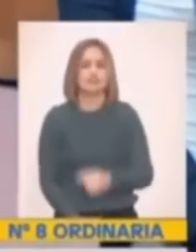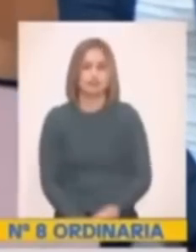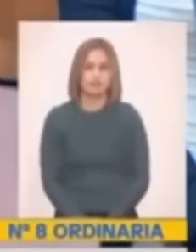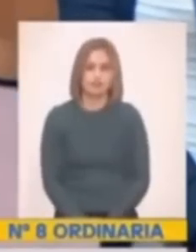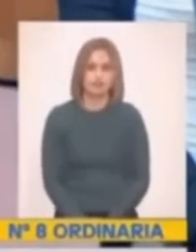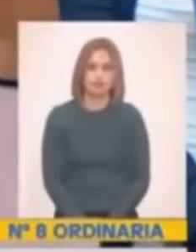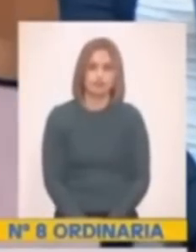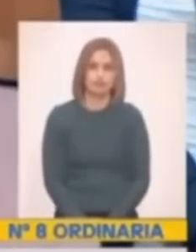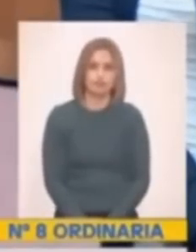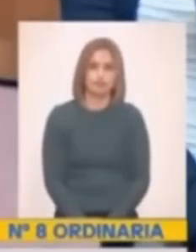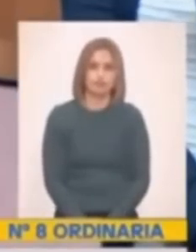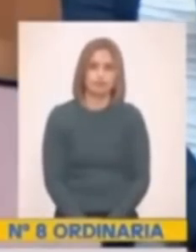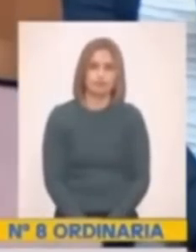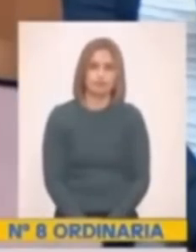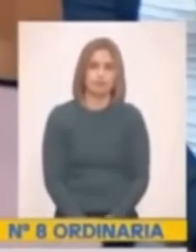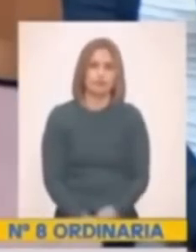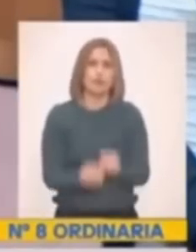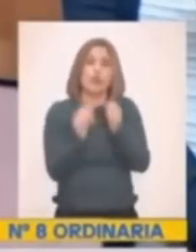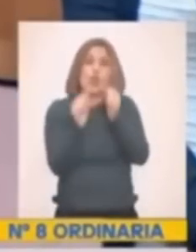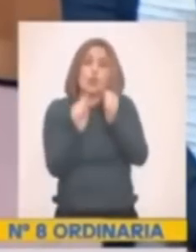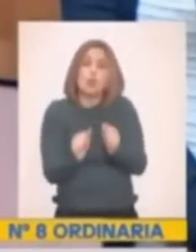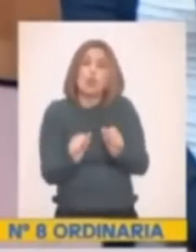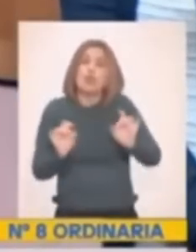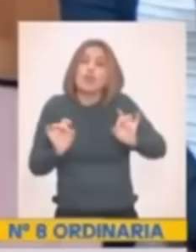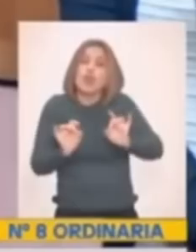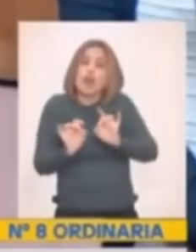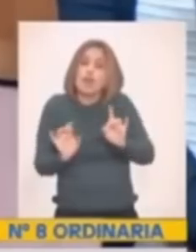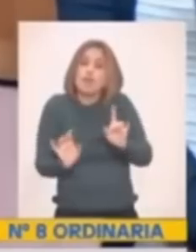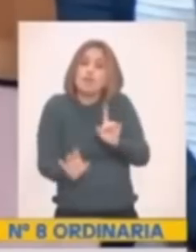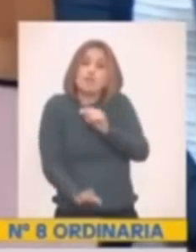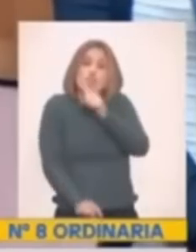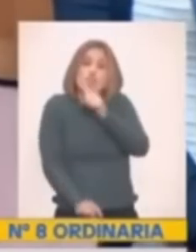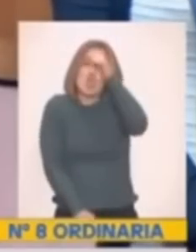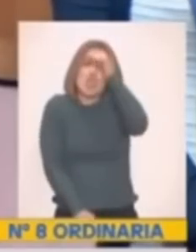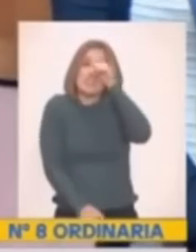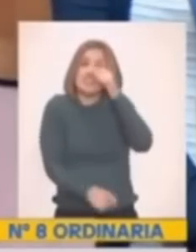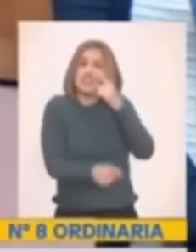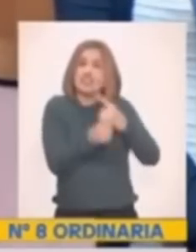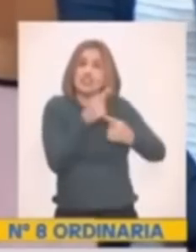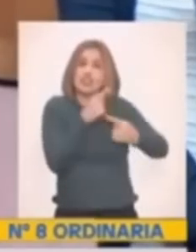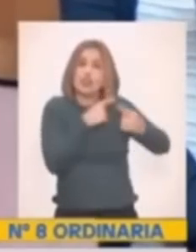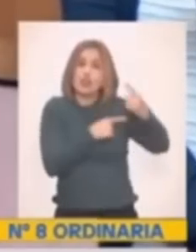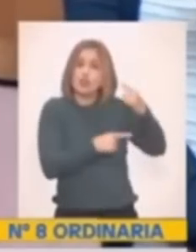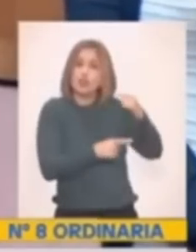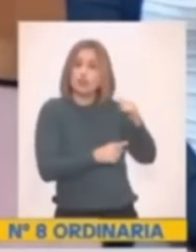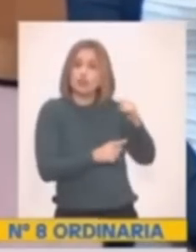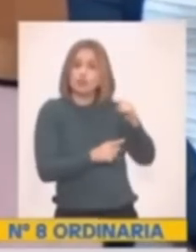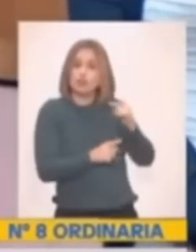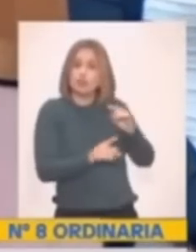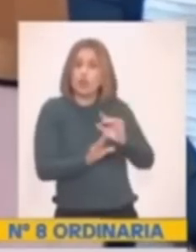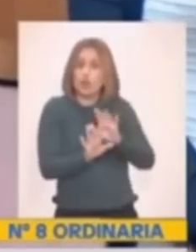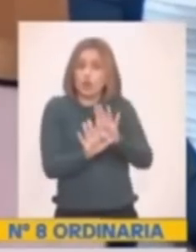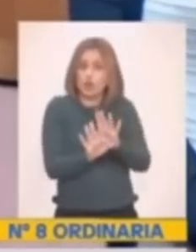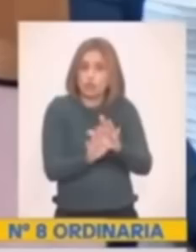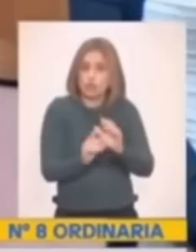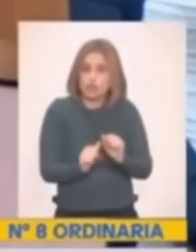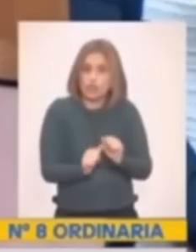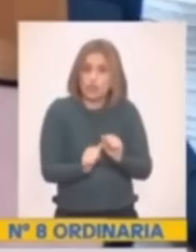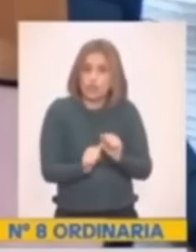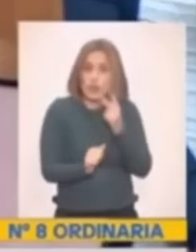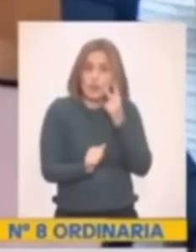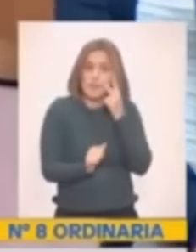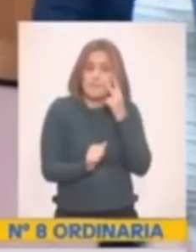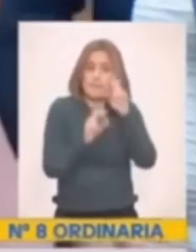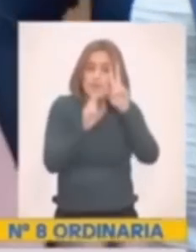dice que puede haber impunidad retroactiva. O sea, que se le va a poder revisar el